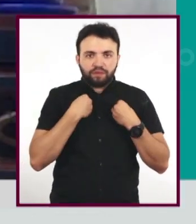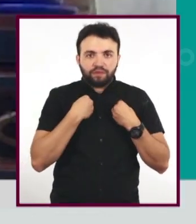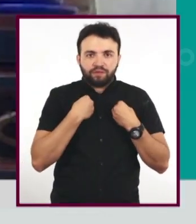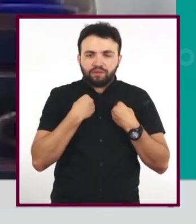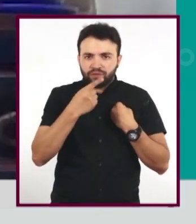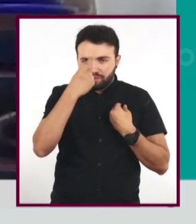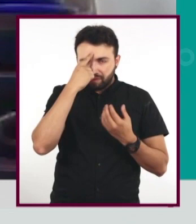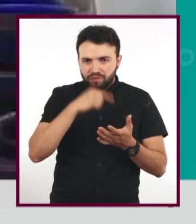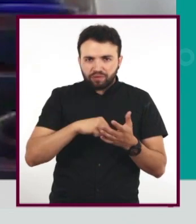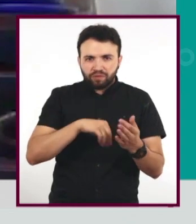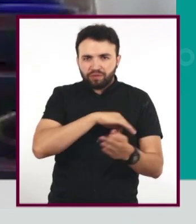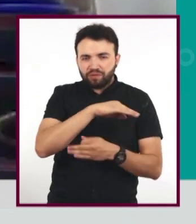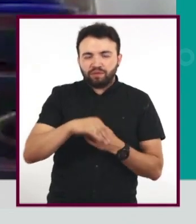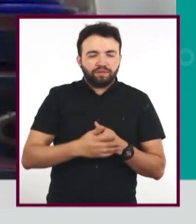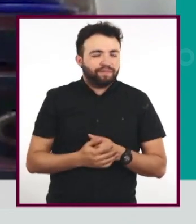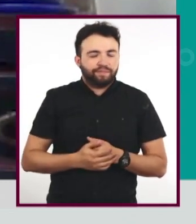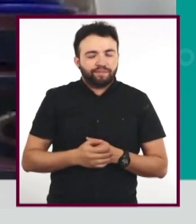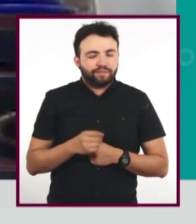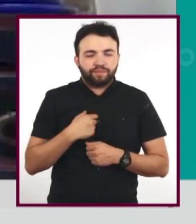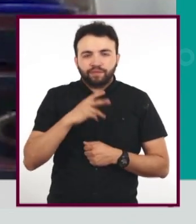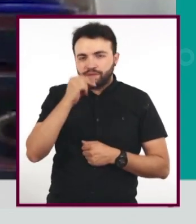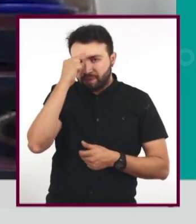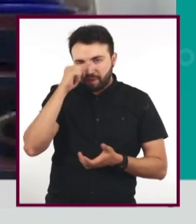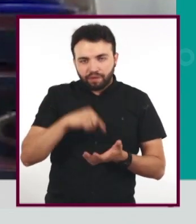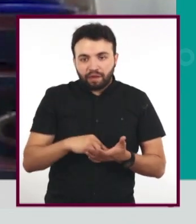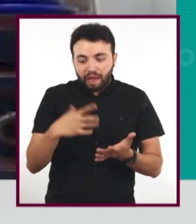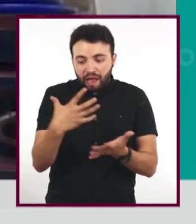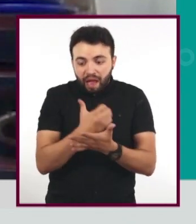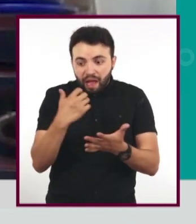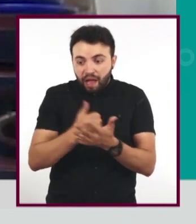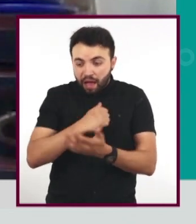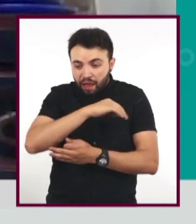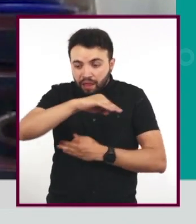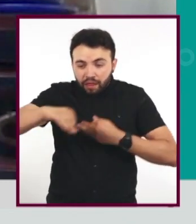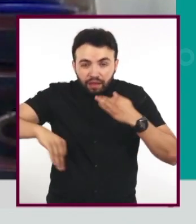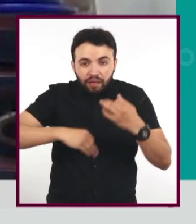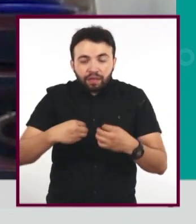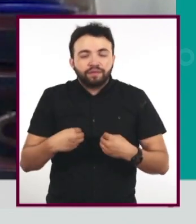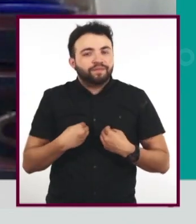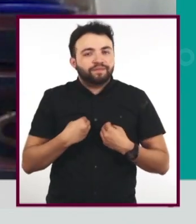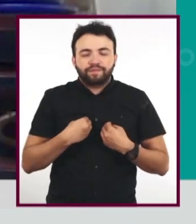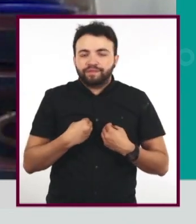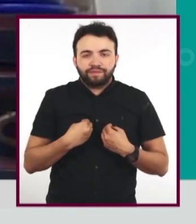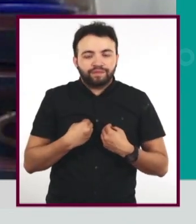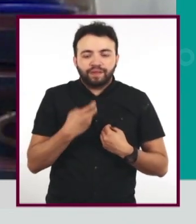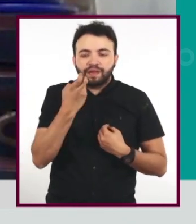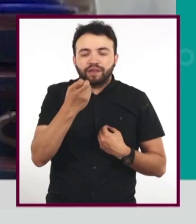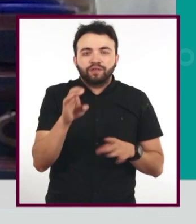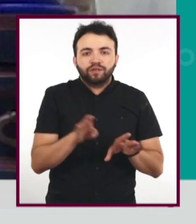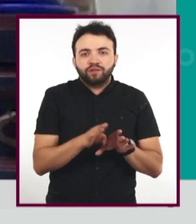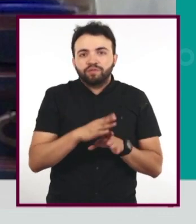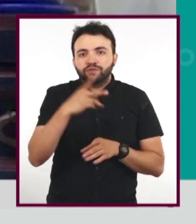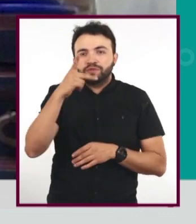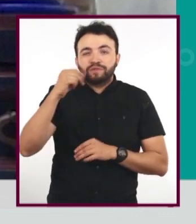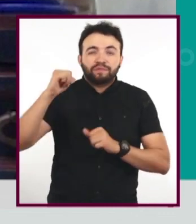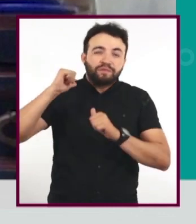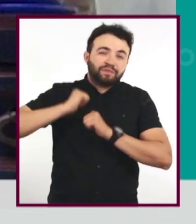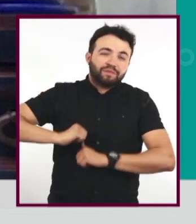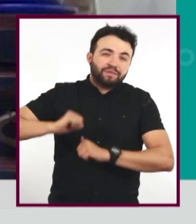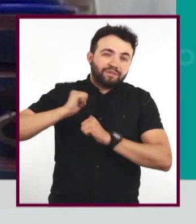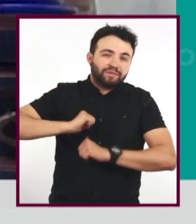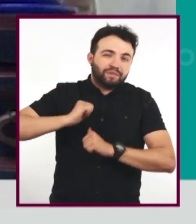Yo creo que ganar no lo es todo. Es parte otra vez de nuestro pensamiento occidental. Es una sociedad